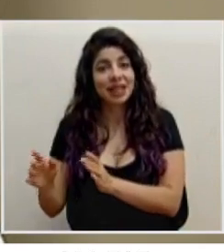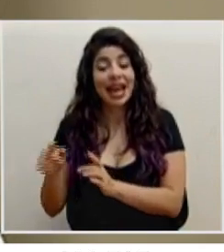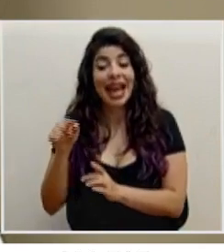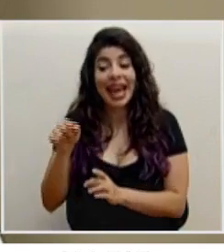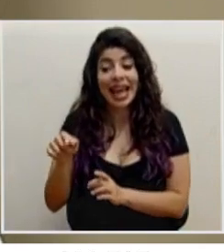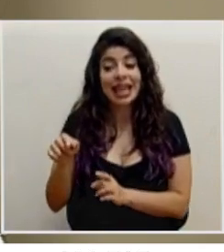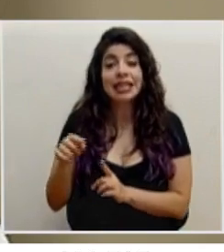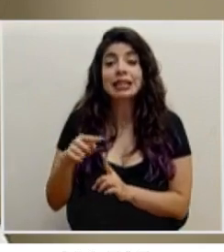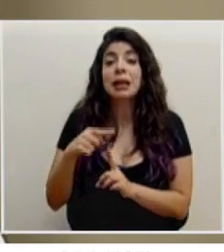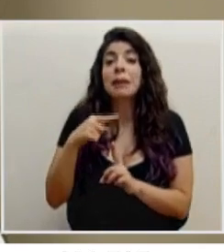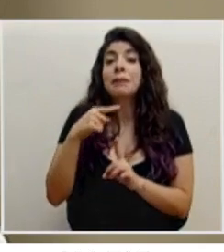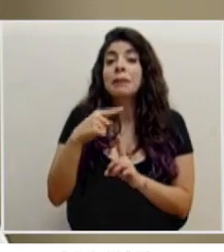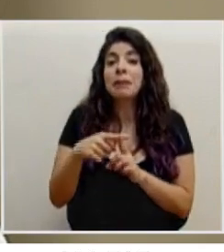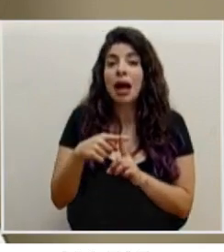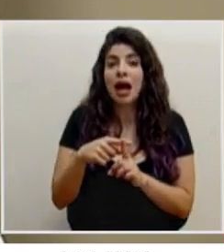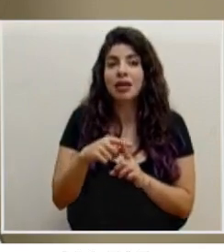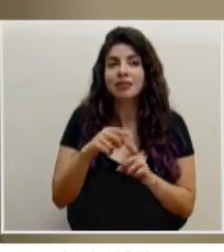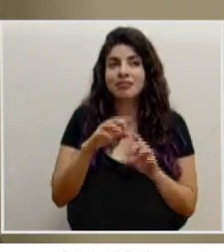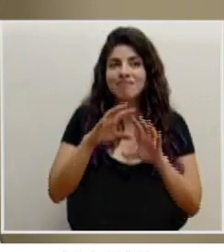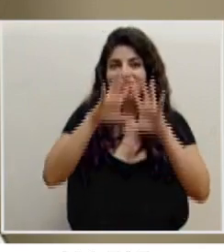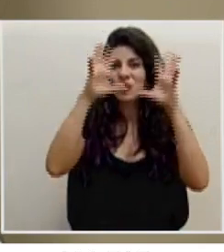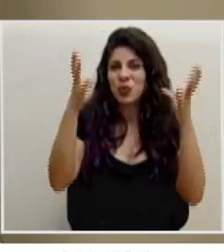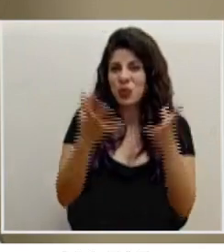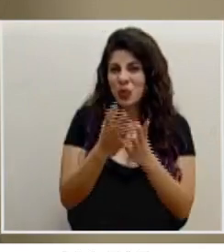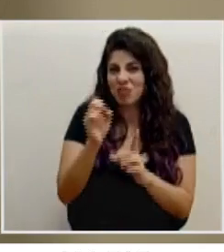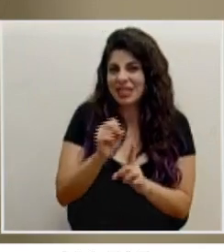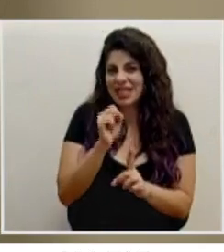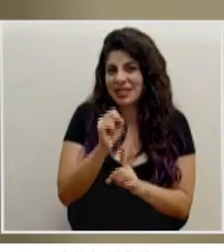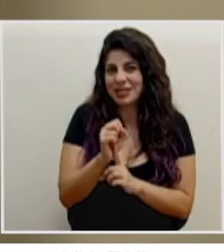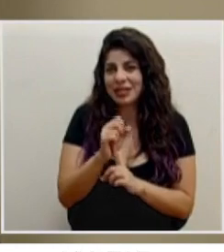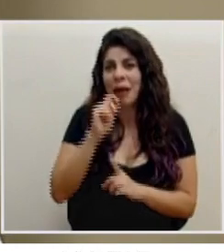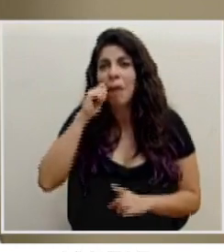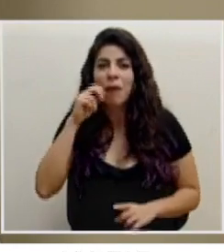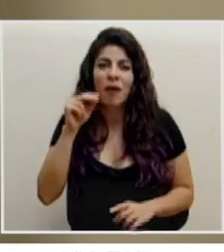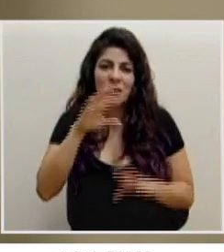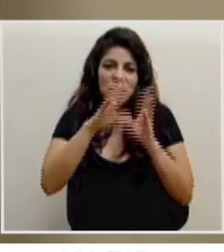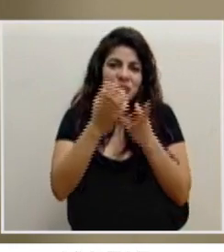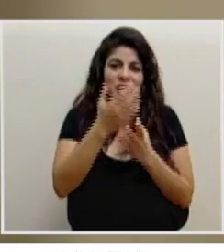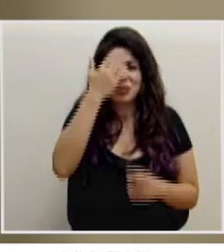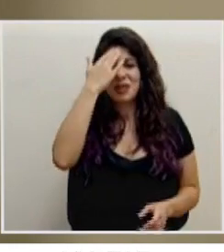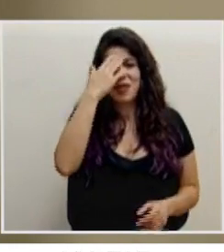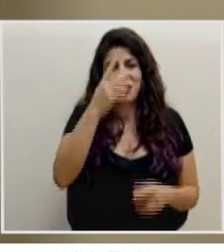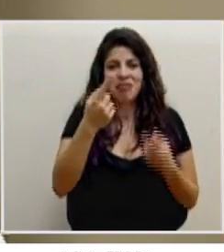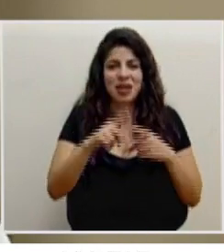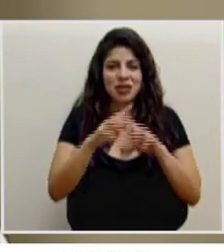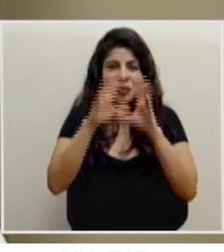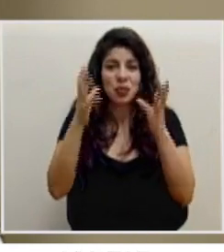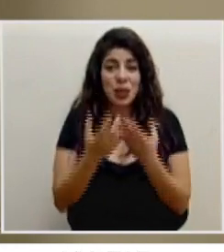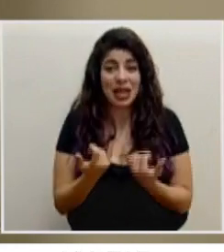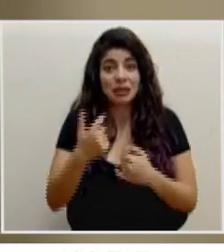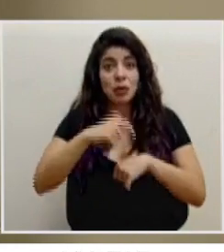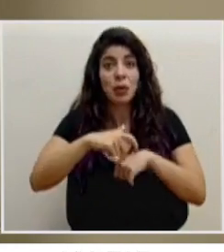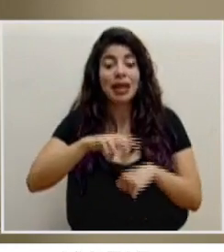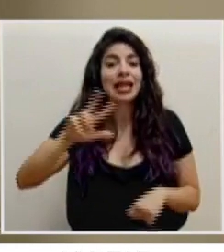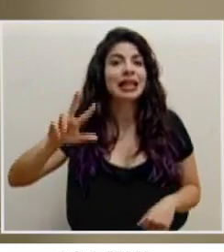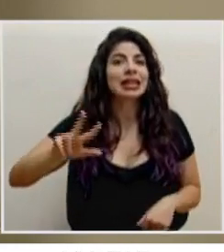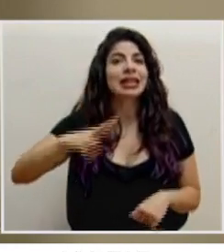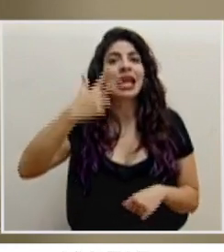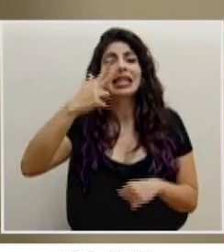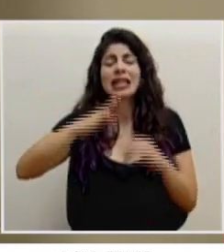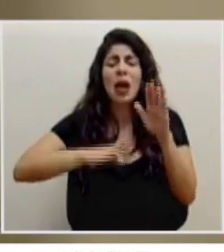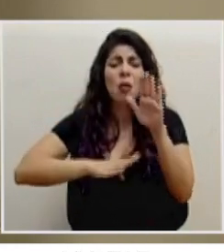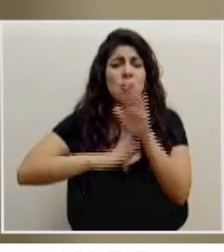la condición global, que no es para nadie ningún secreto. En estos momentos hay una tercera ola